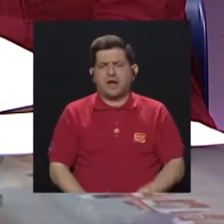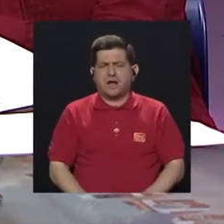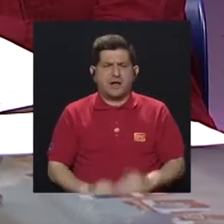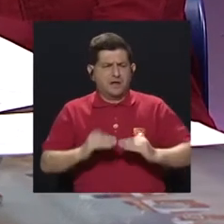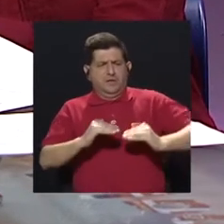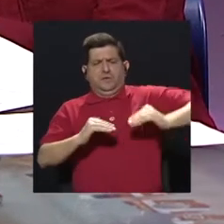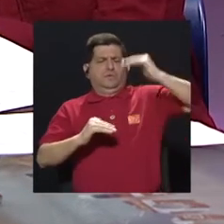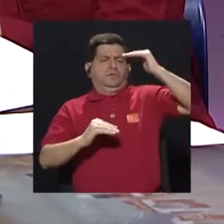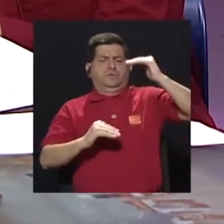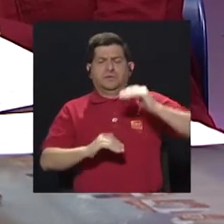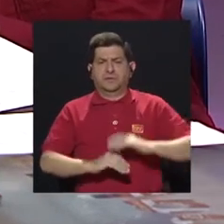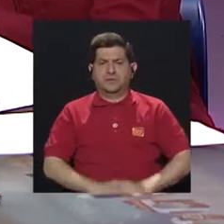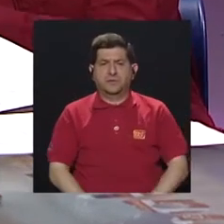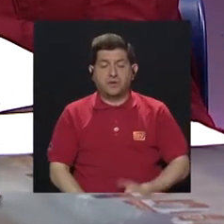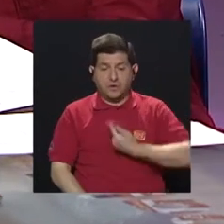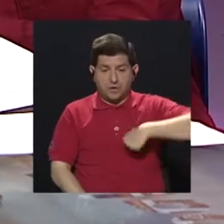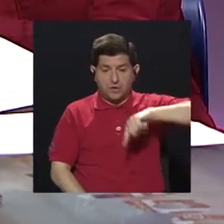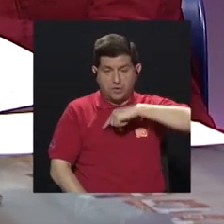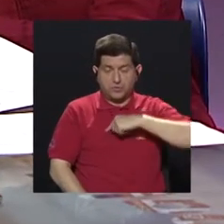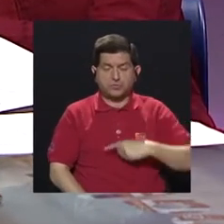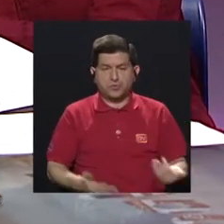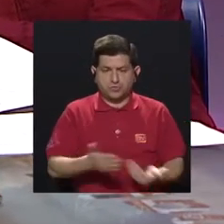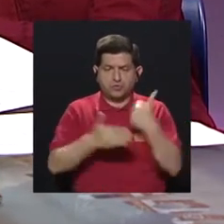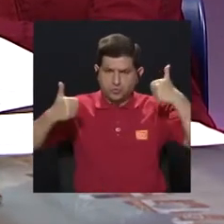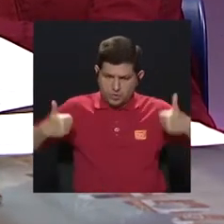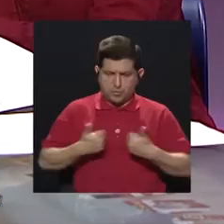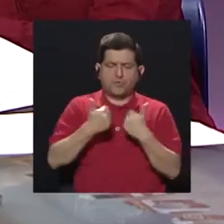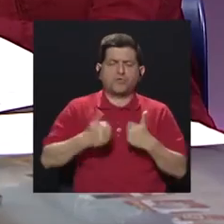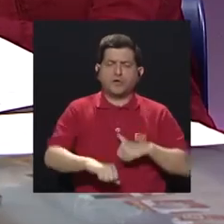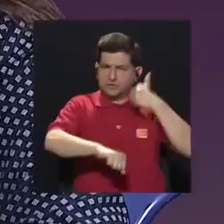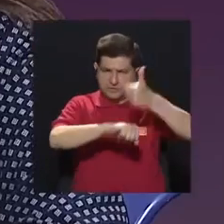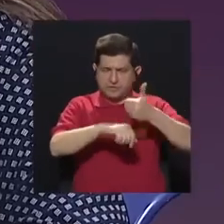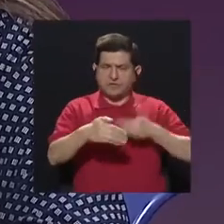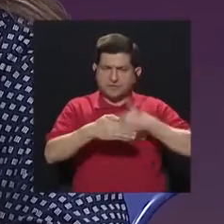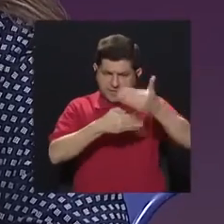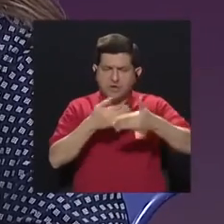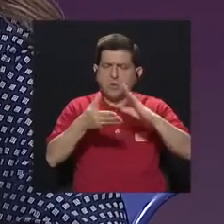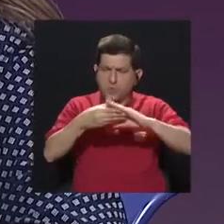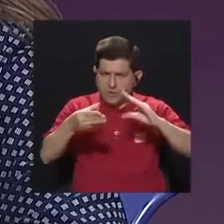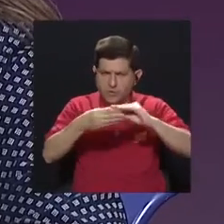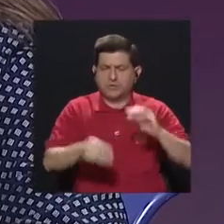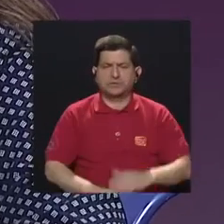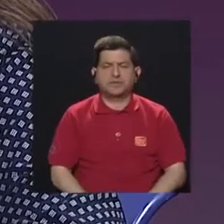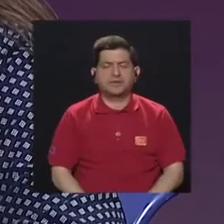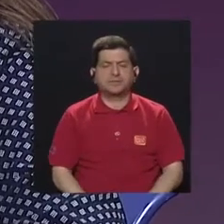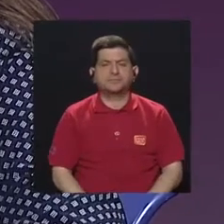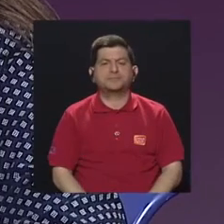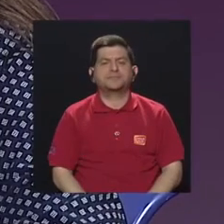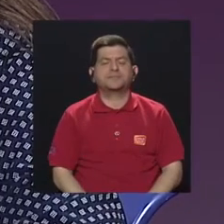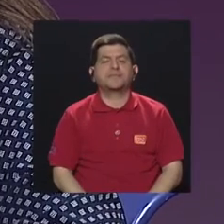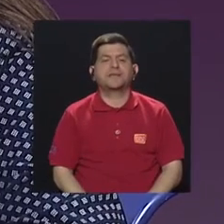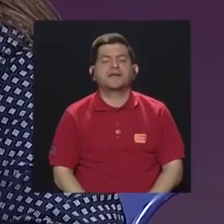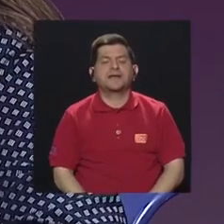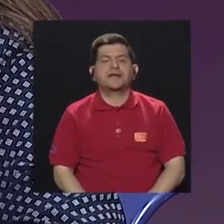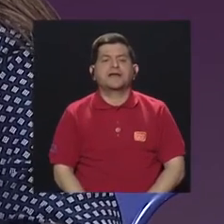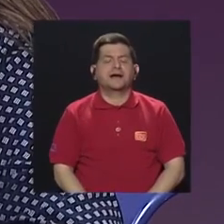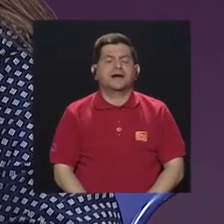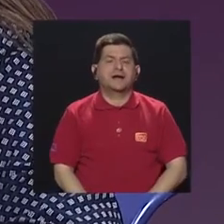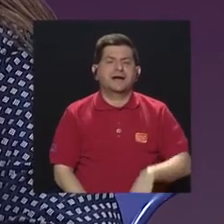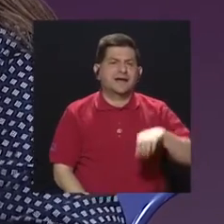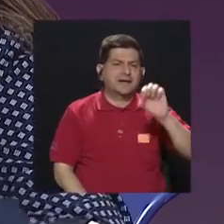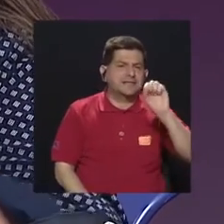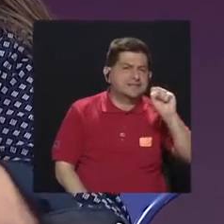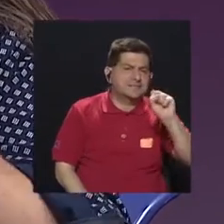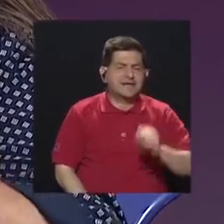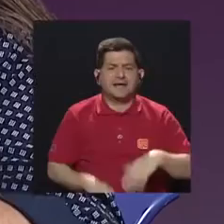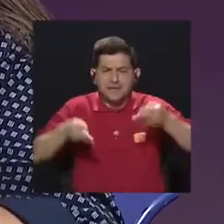nos trazamos nuevos retos que luego me gustaría contar enumerar muy bien en charo la metodología para compartir con nuestra